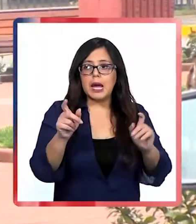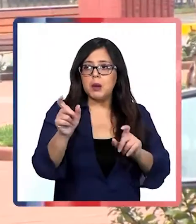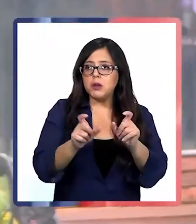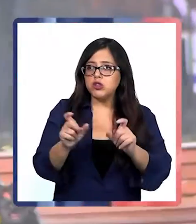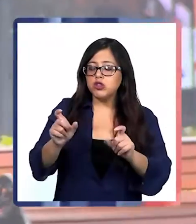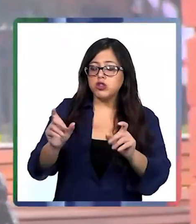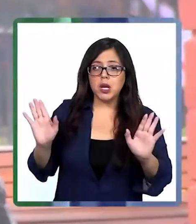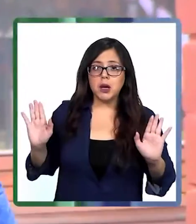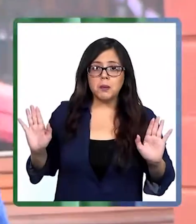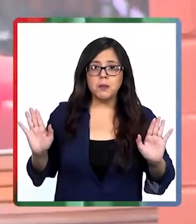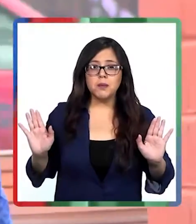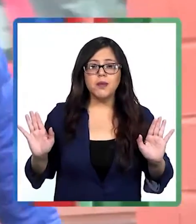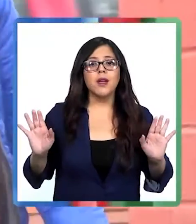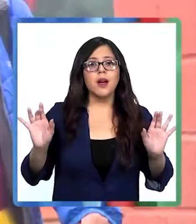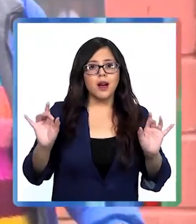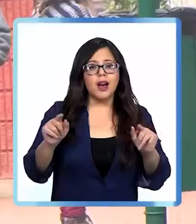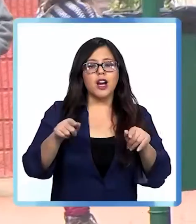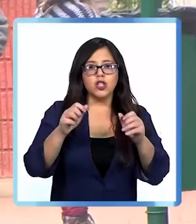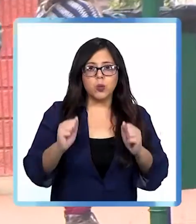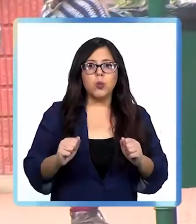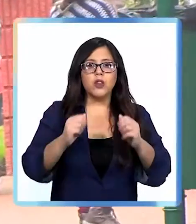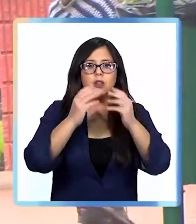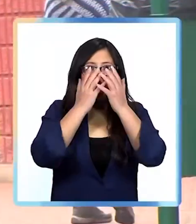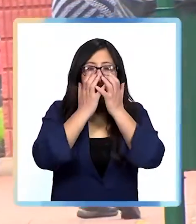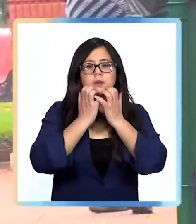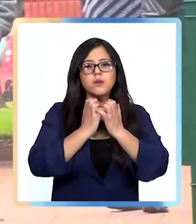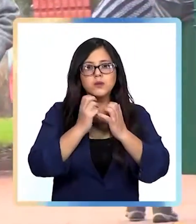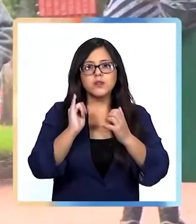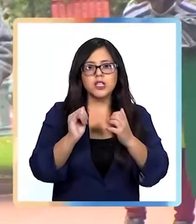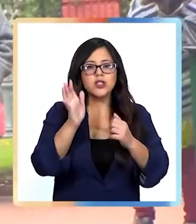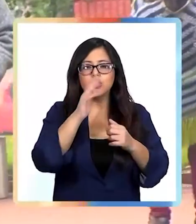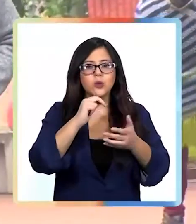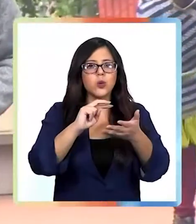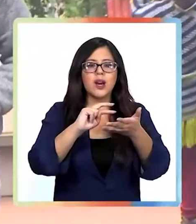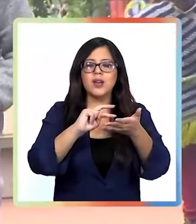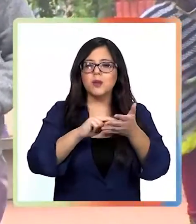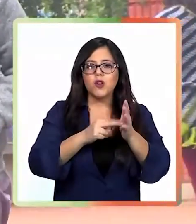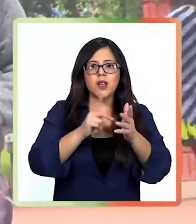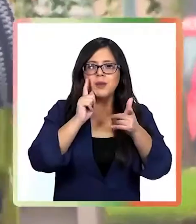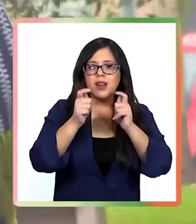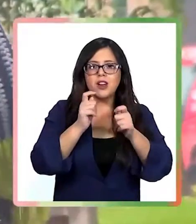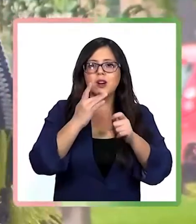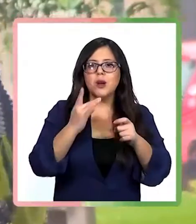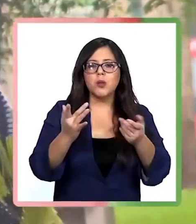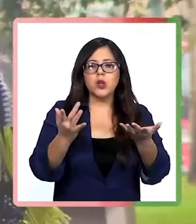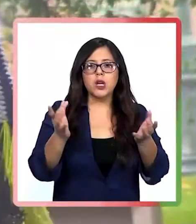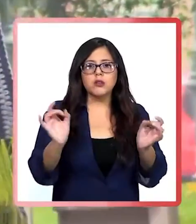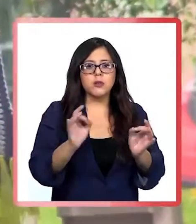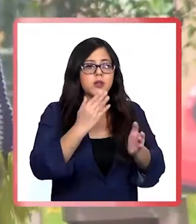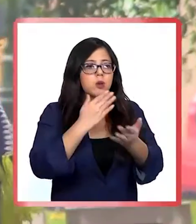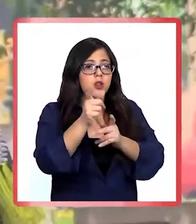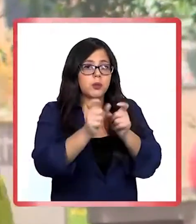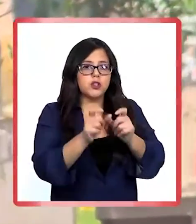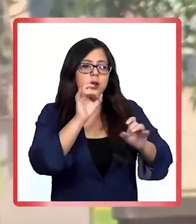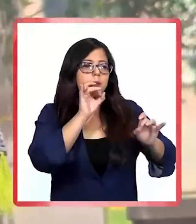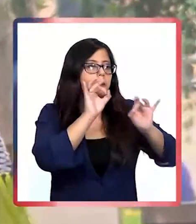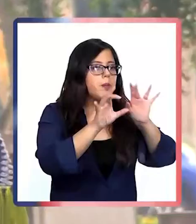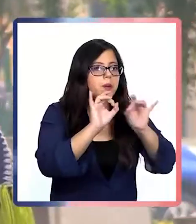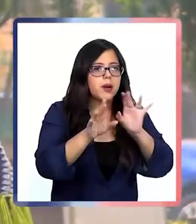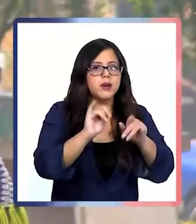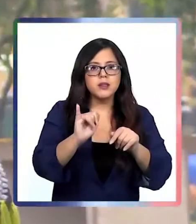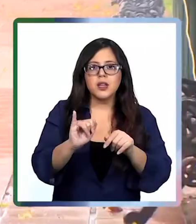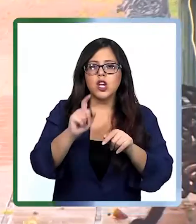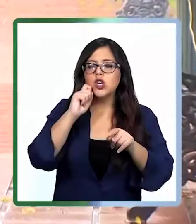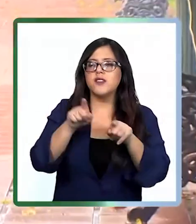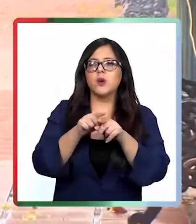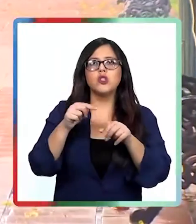nadie, perfectamente no puedo no usarla, ahí no hay riesgo, porque el virus es principalmente cuando están las otras personas, no va a